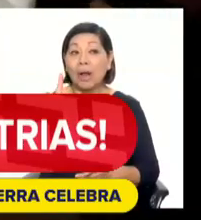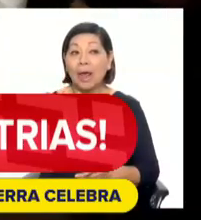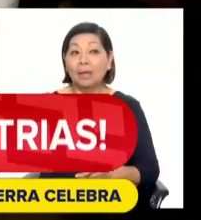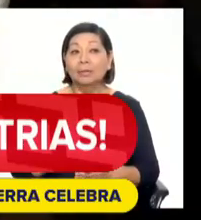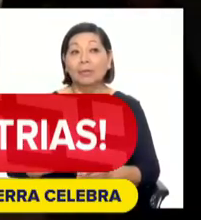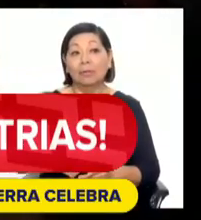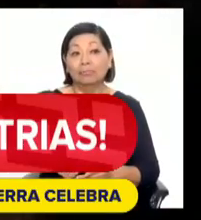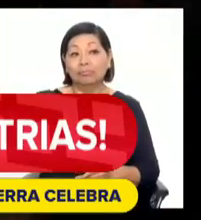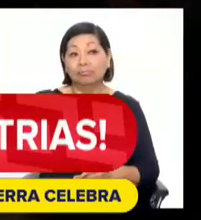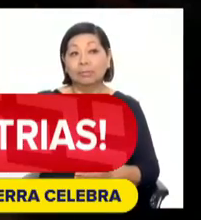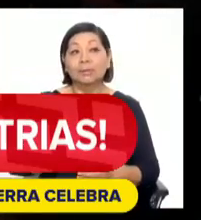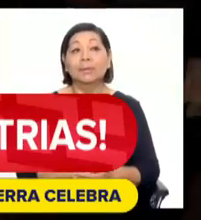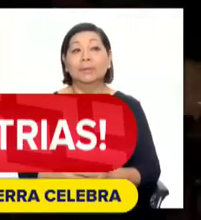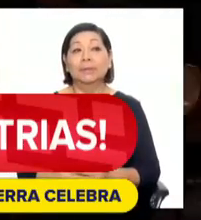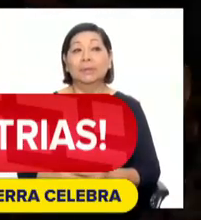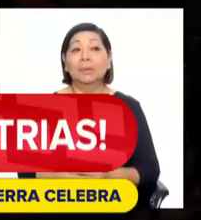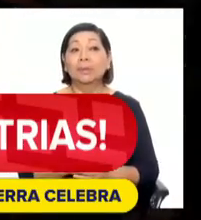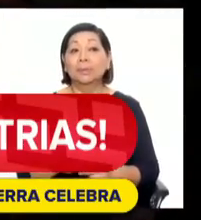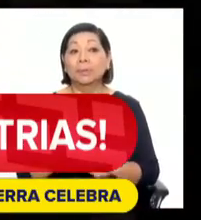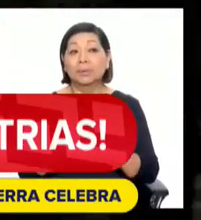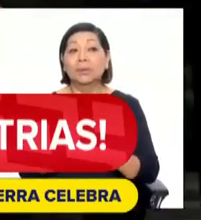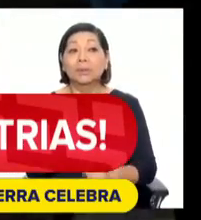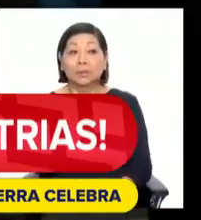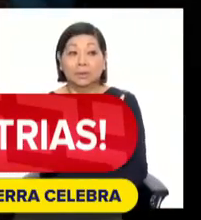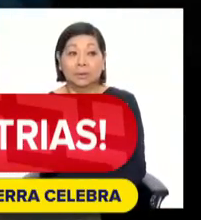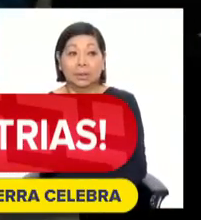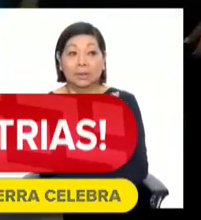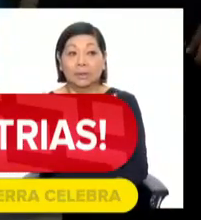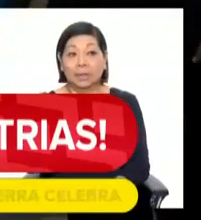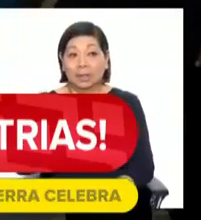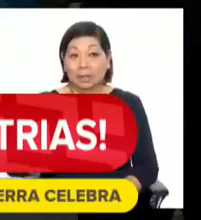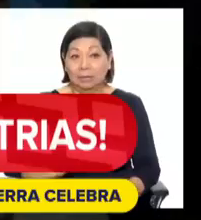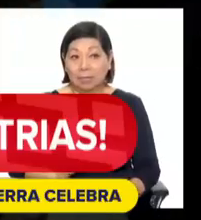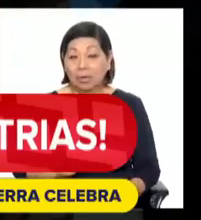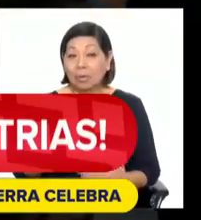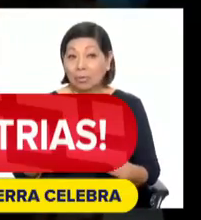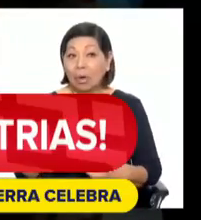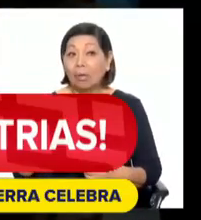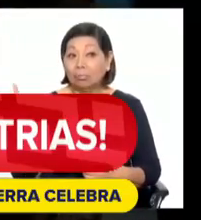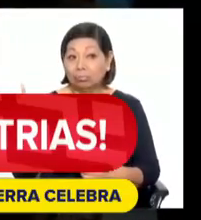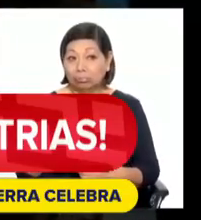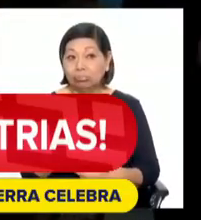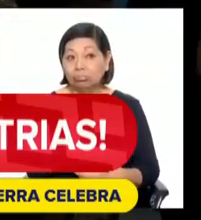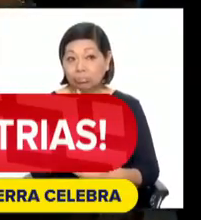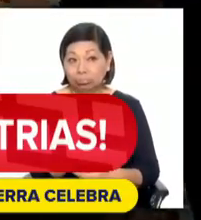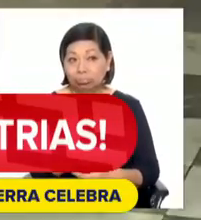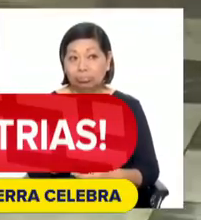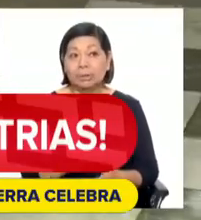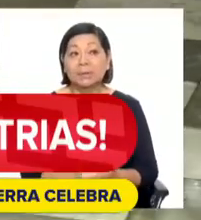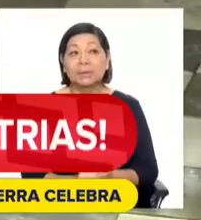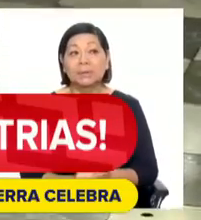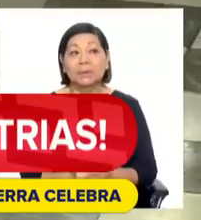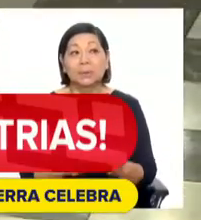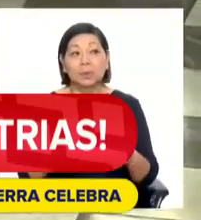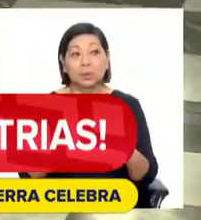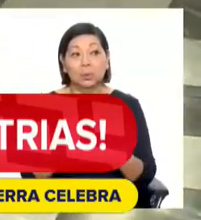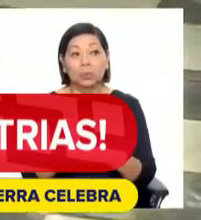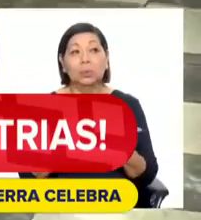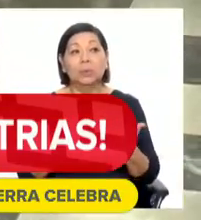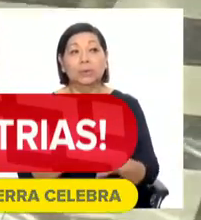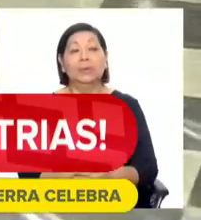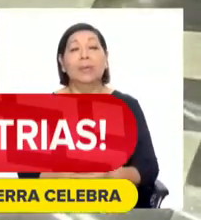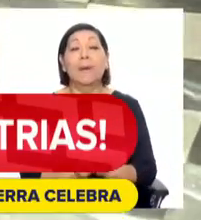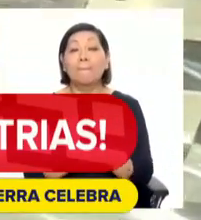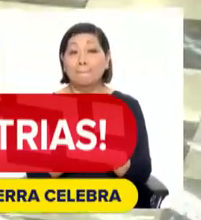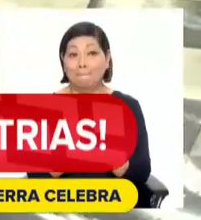el Premier Otárola a su ingreso a la Catedral de Lima con todos sus ministros de Estado, y están al interior de